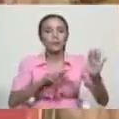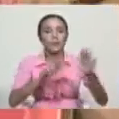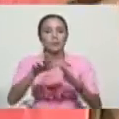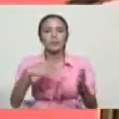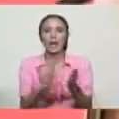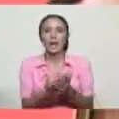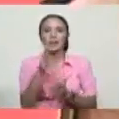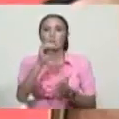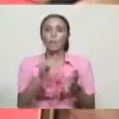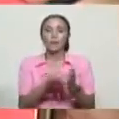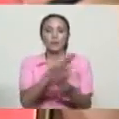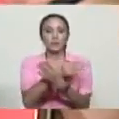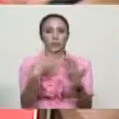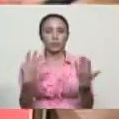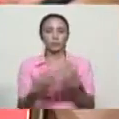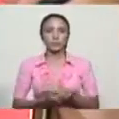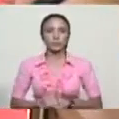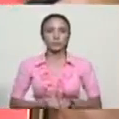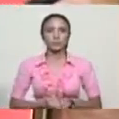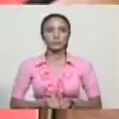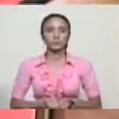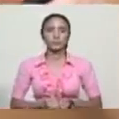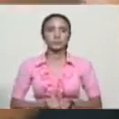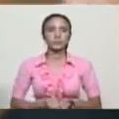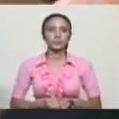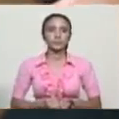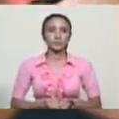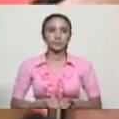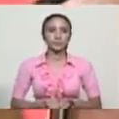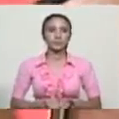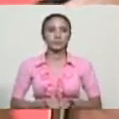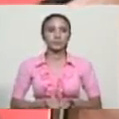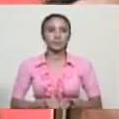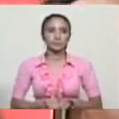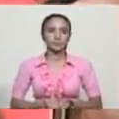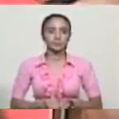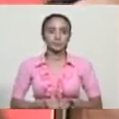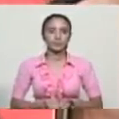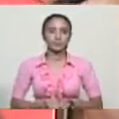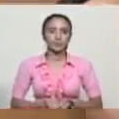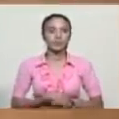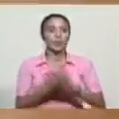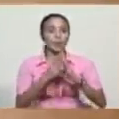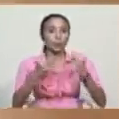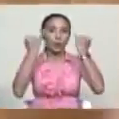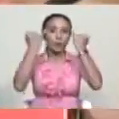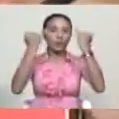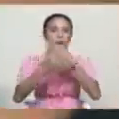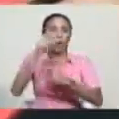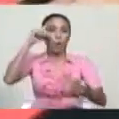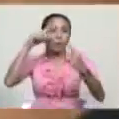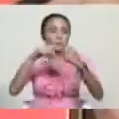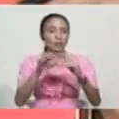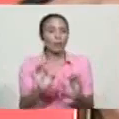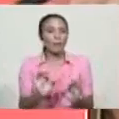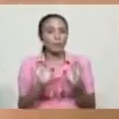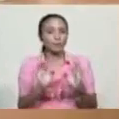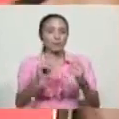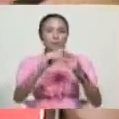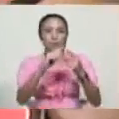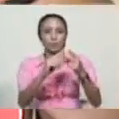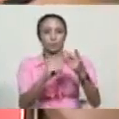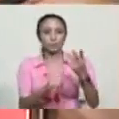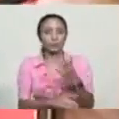2013-2019 y tomando la estructura central de los objetivos históricos, la estrategia,